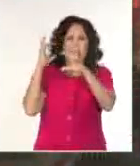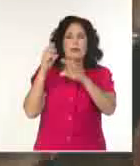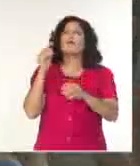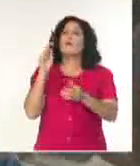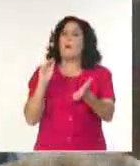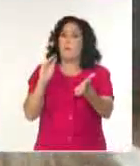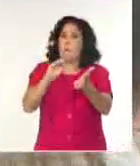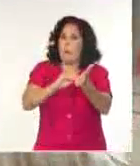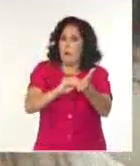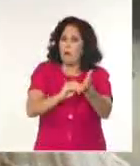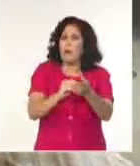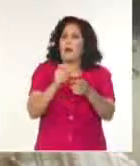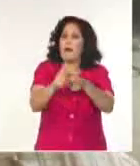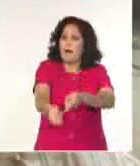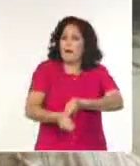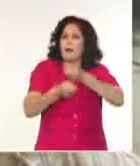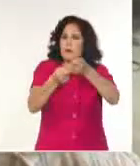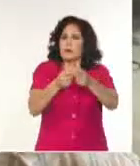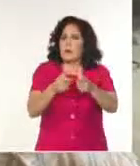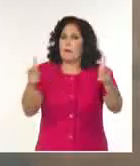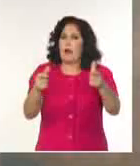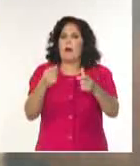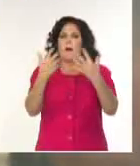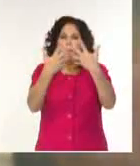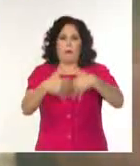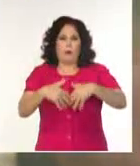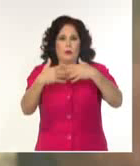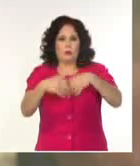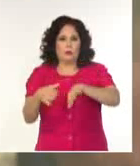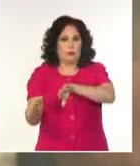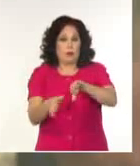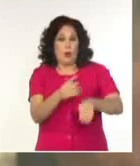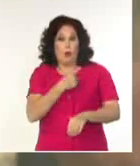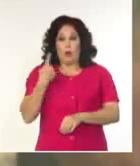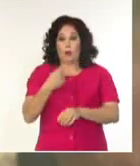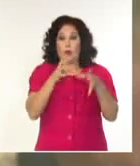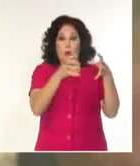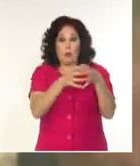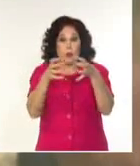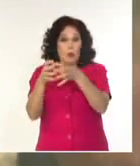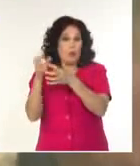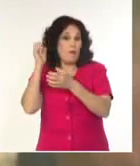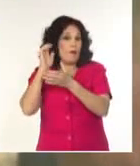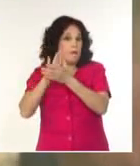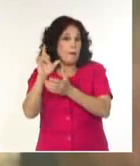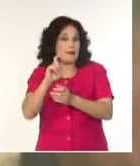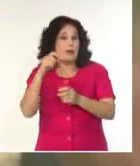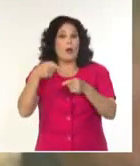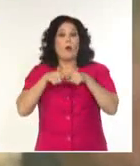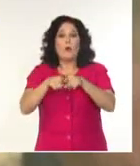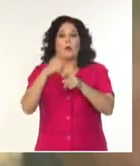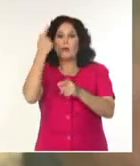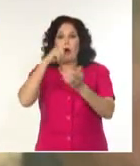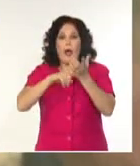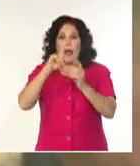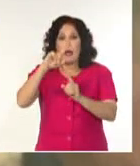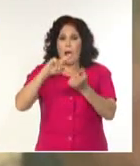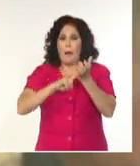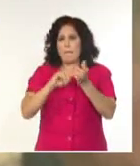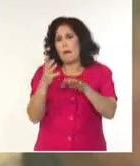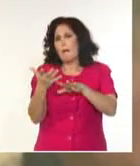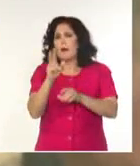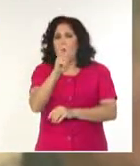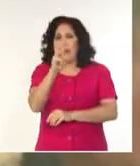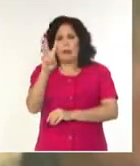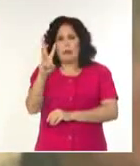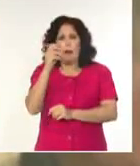del crecimiento agrícola. Cuando nosotros conformamos la brigada de FEMECIANA, la conformamos apenas con 23 mujeres en una zona